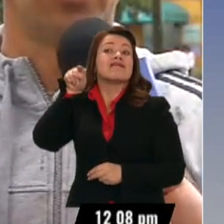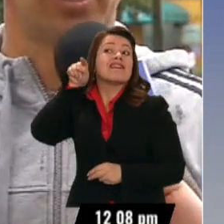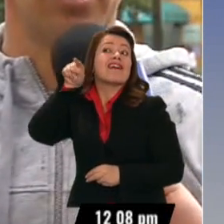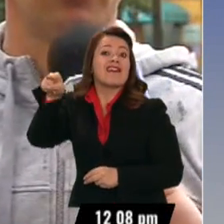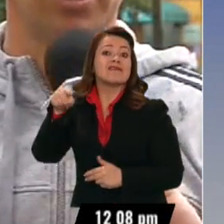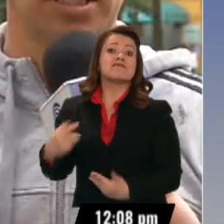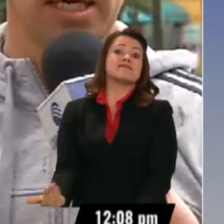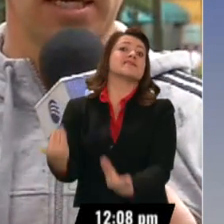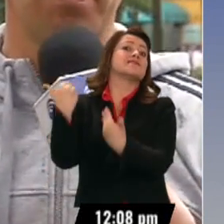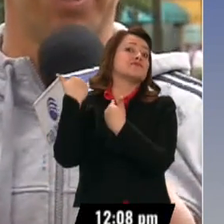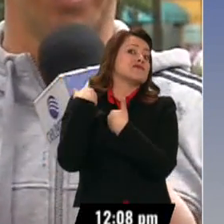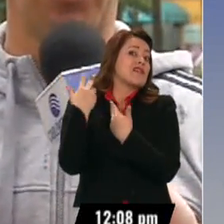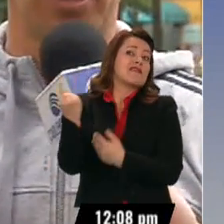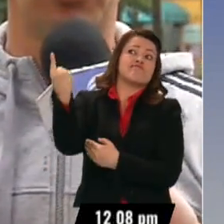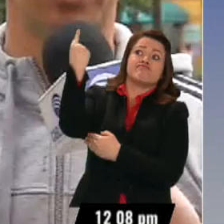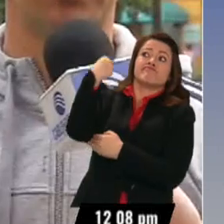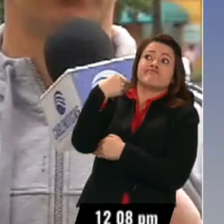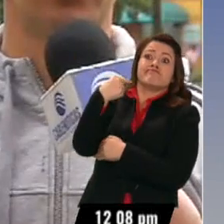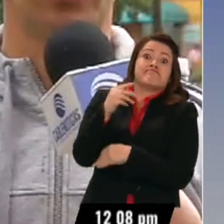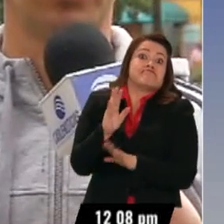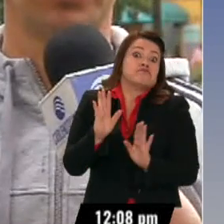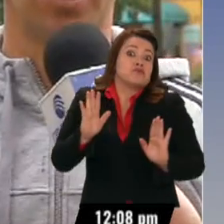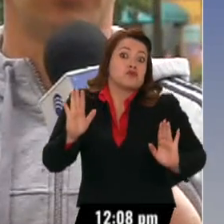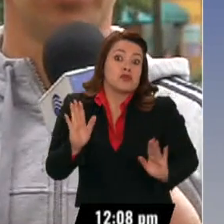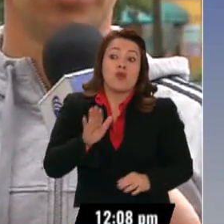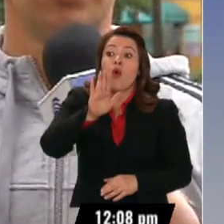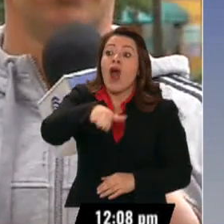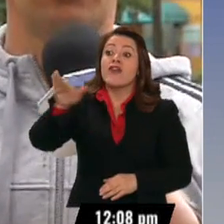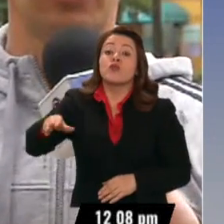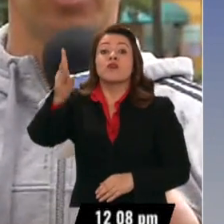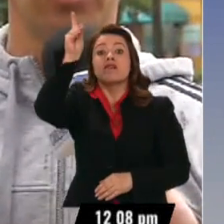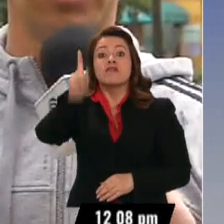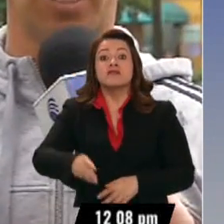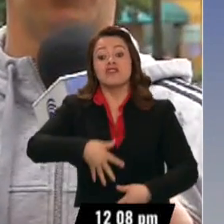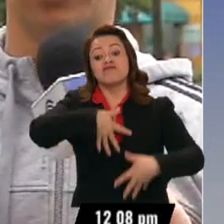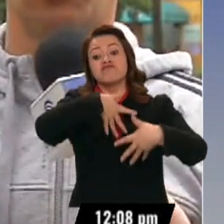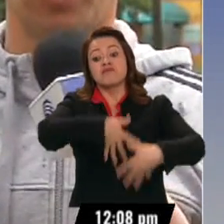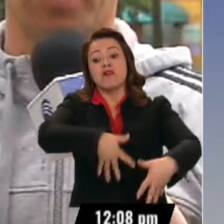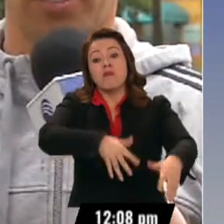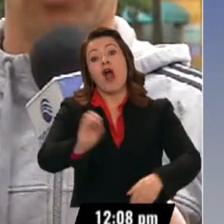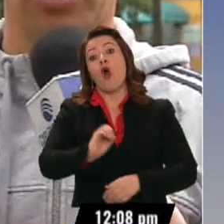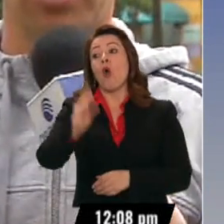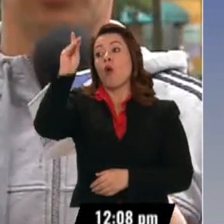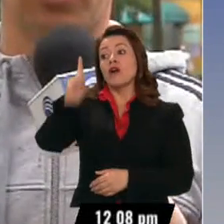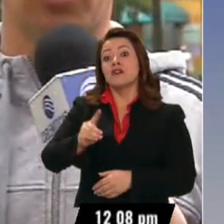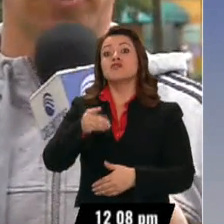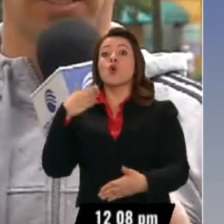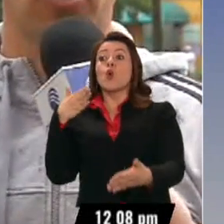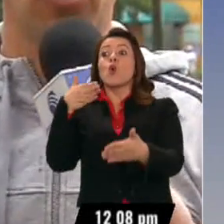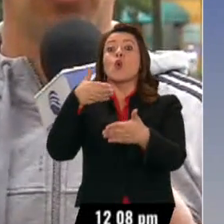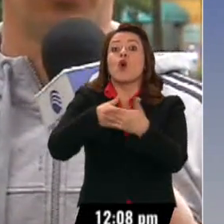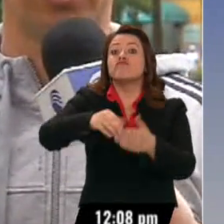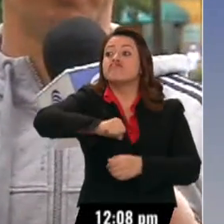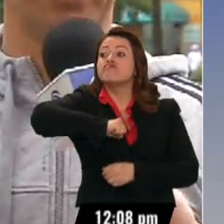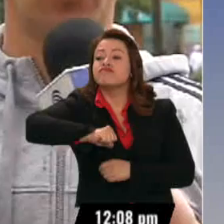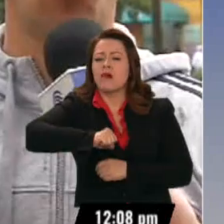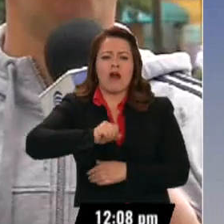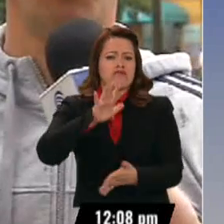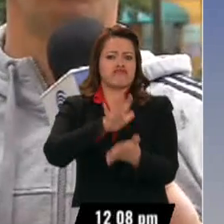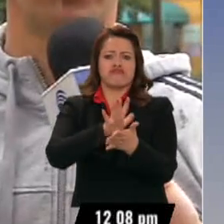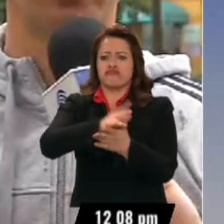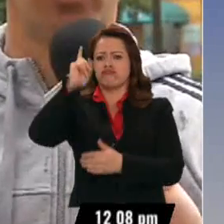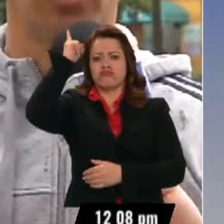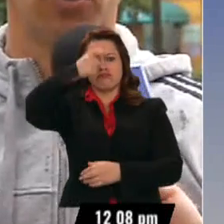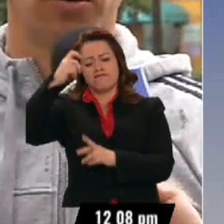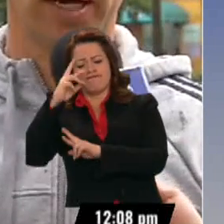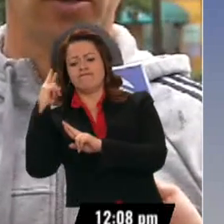Estado, y si los antioqueños deciden impetrar una acción ante el Consejo de Estado y el Consejo de Estado resuelve algo distinto, el gobierno lo